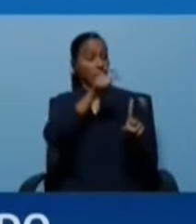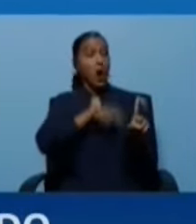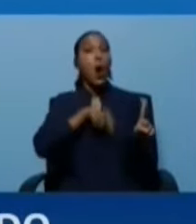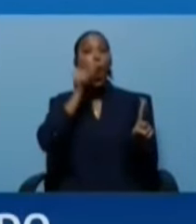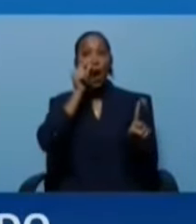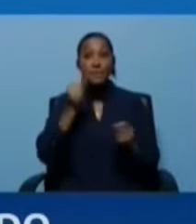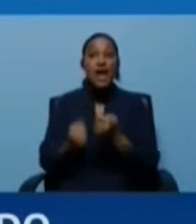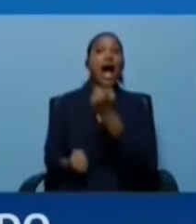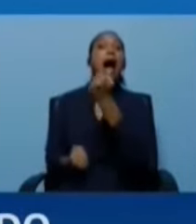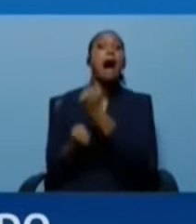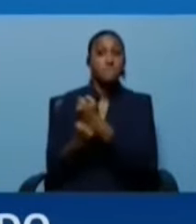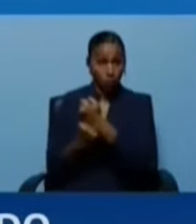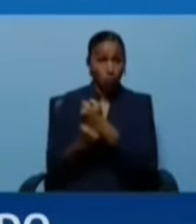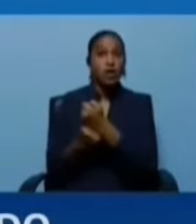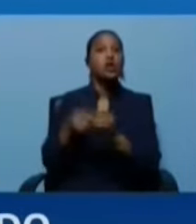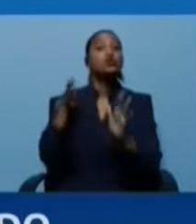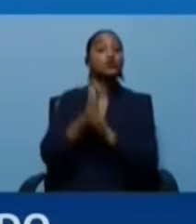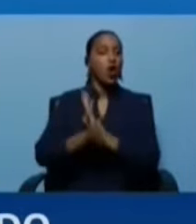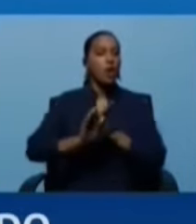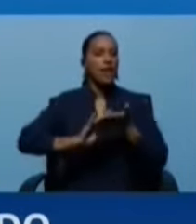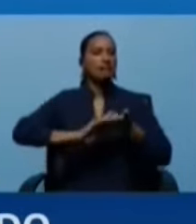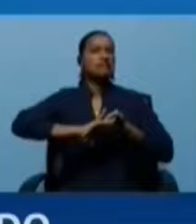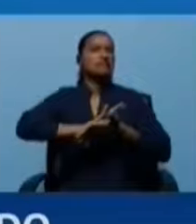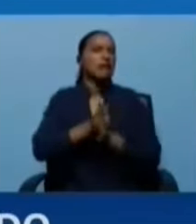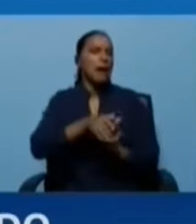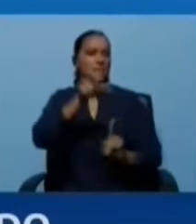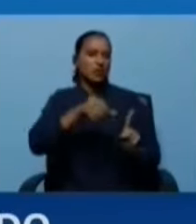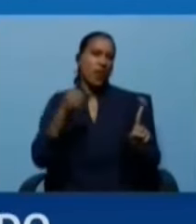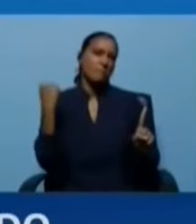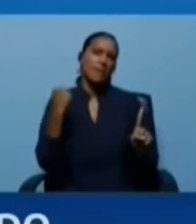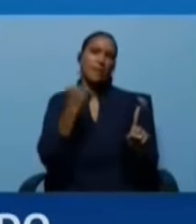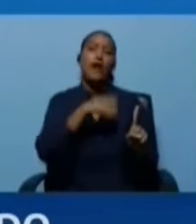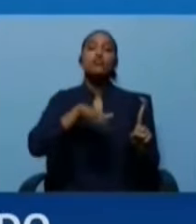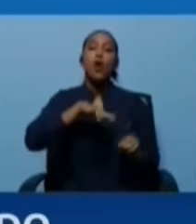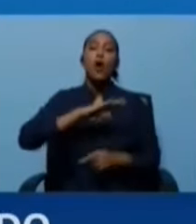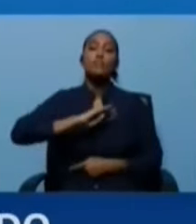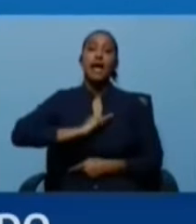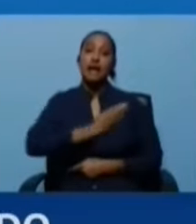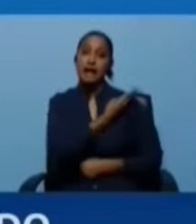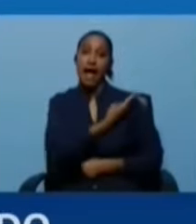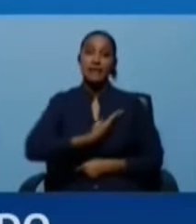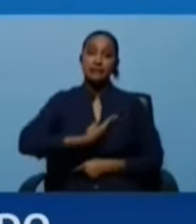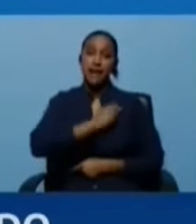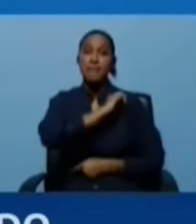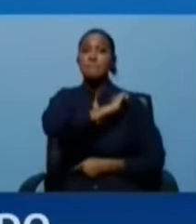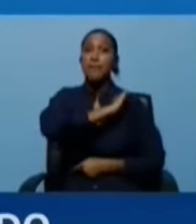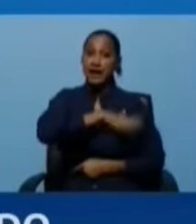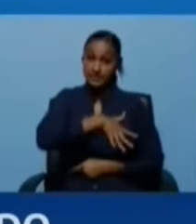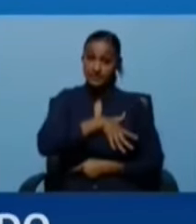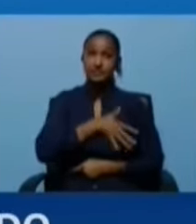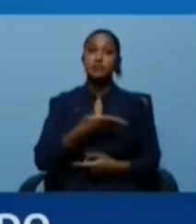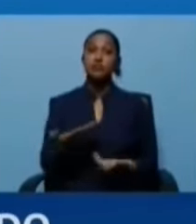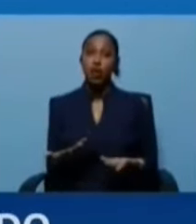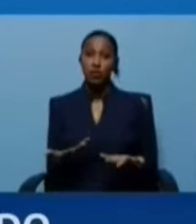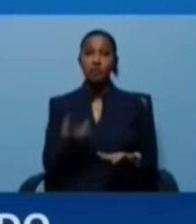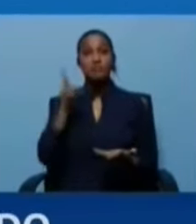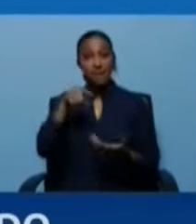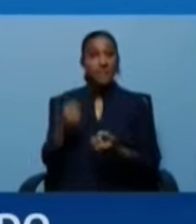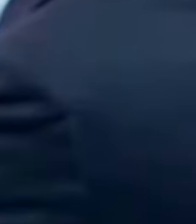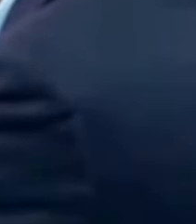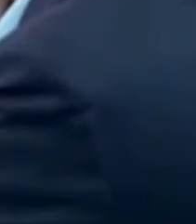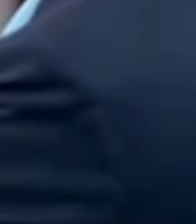el antichavista Juan guaidó se autoproclamó mandatario interino con el apoyo de medio centenar de